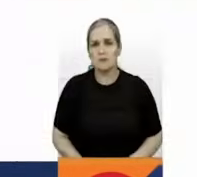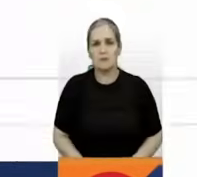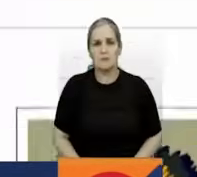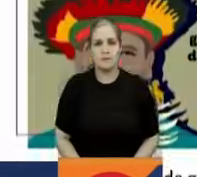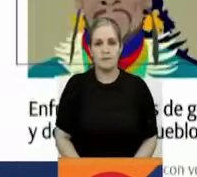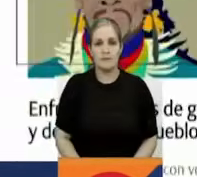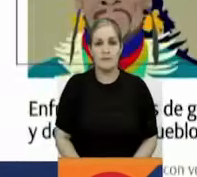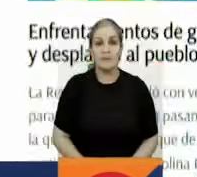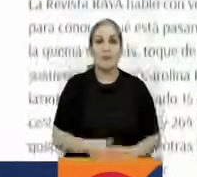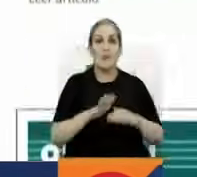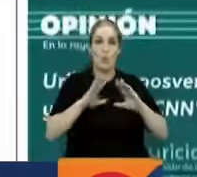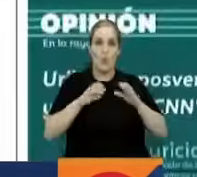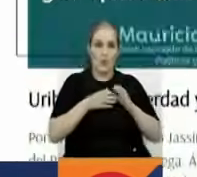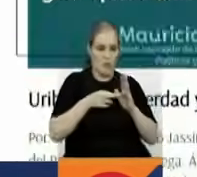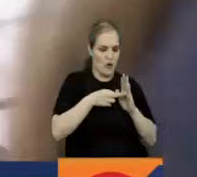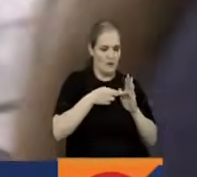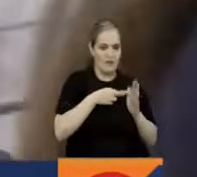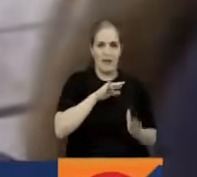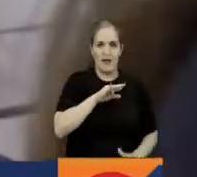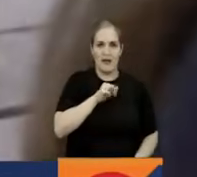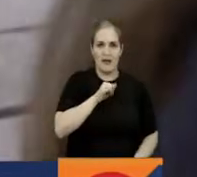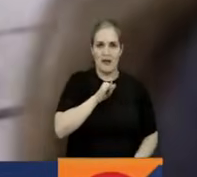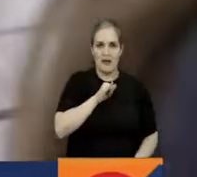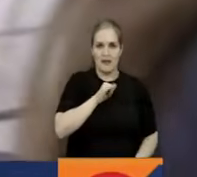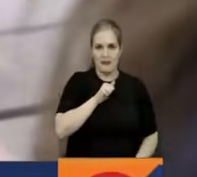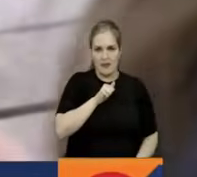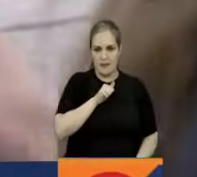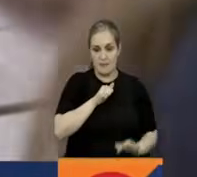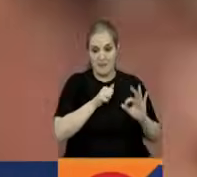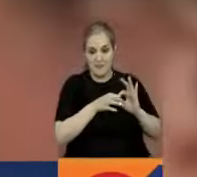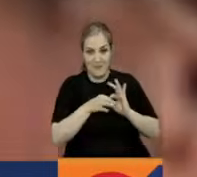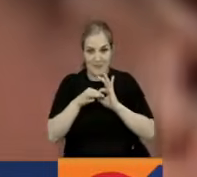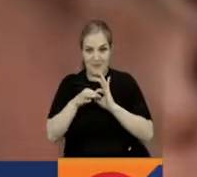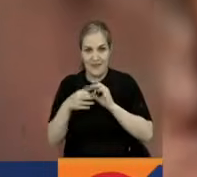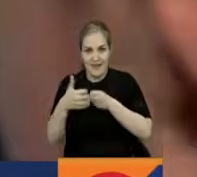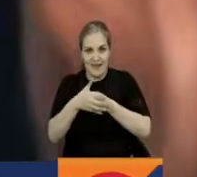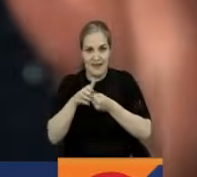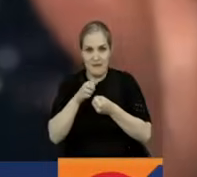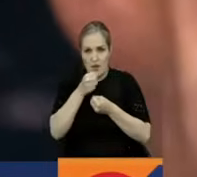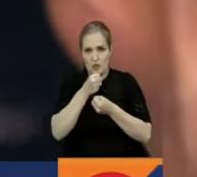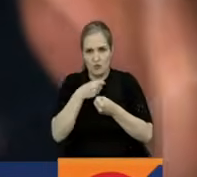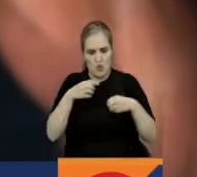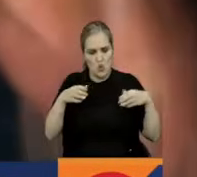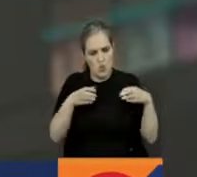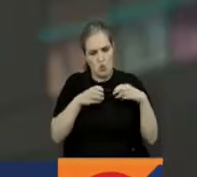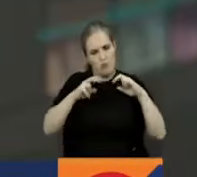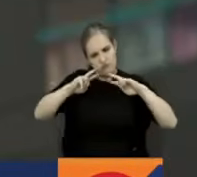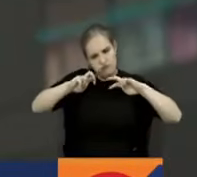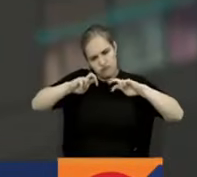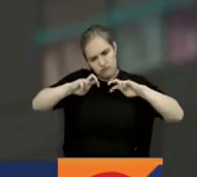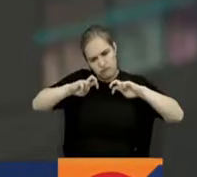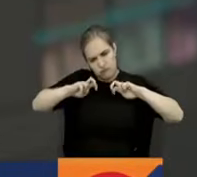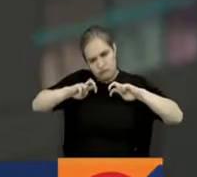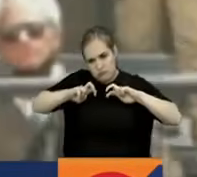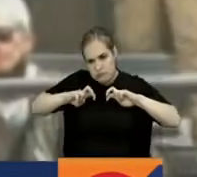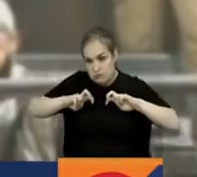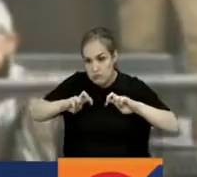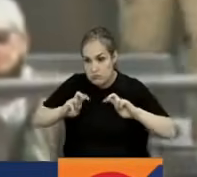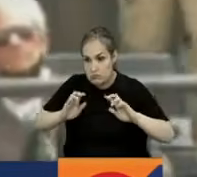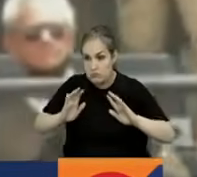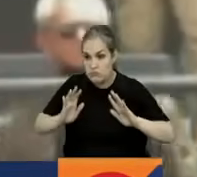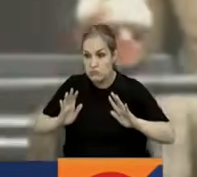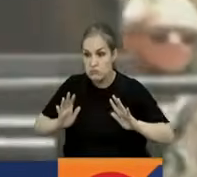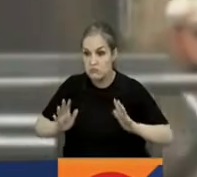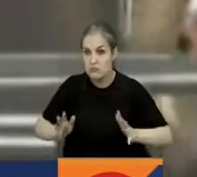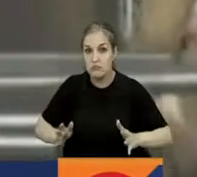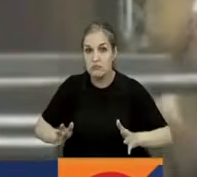La revista Raya y la unidad periodística de investigación de RTBC Noticias descubrieron, y mucha atención, que